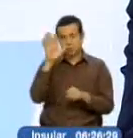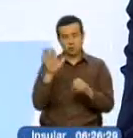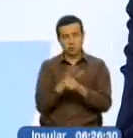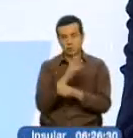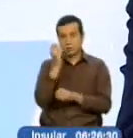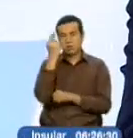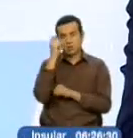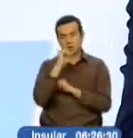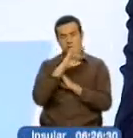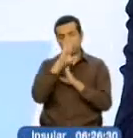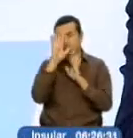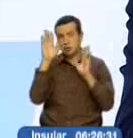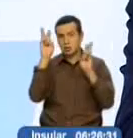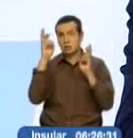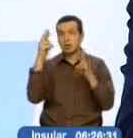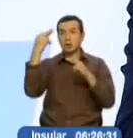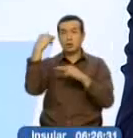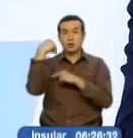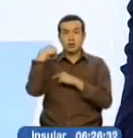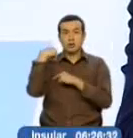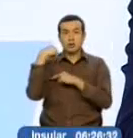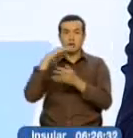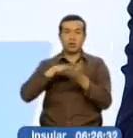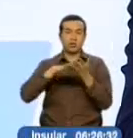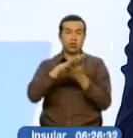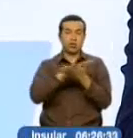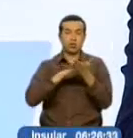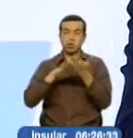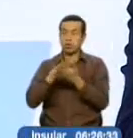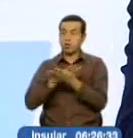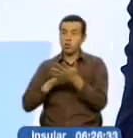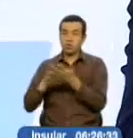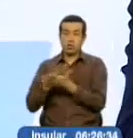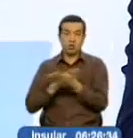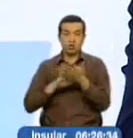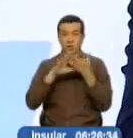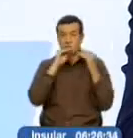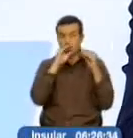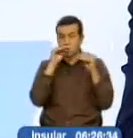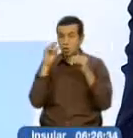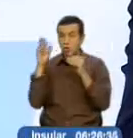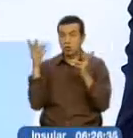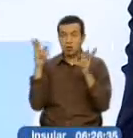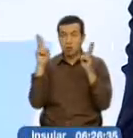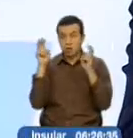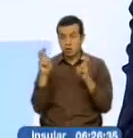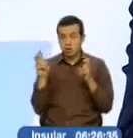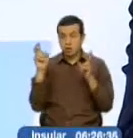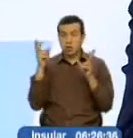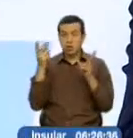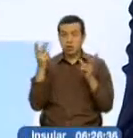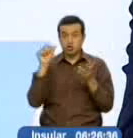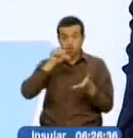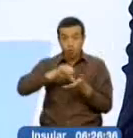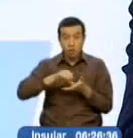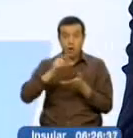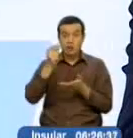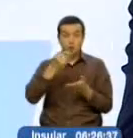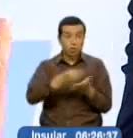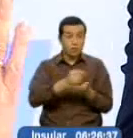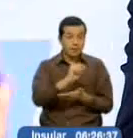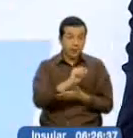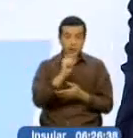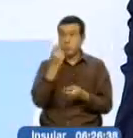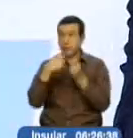clara del papel desordenador que tiene la especulación en las ciudades, predominantemente.